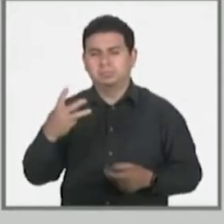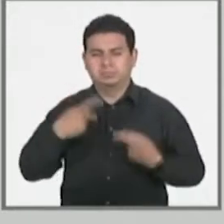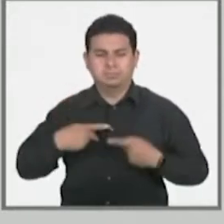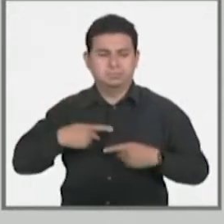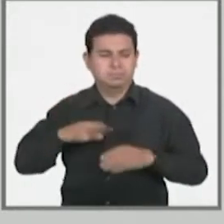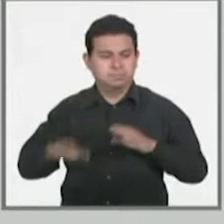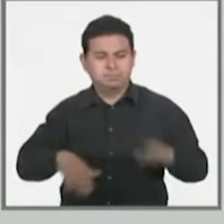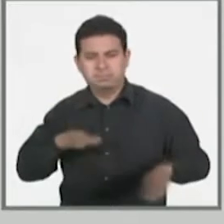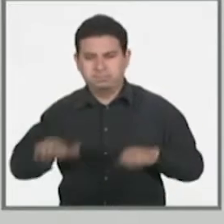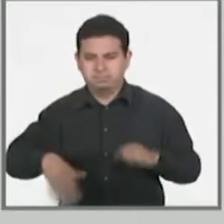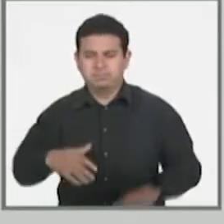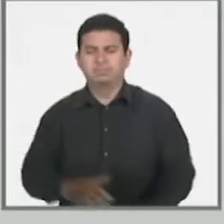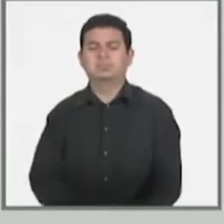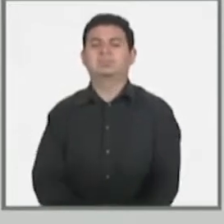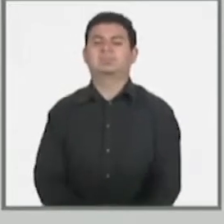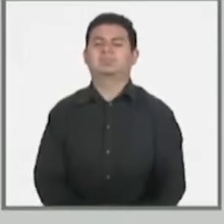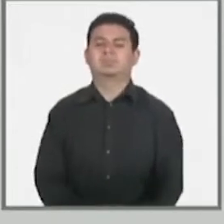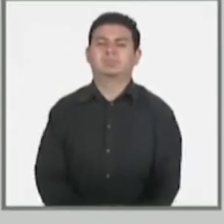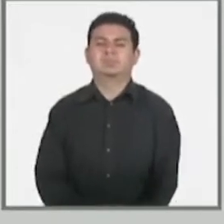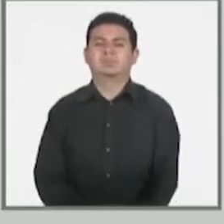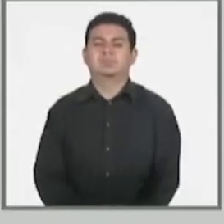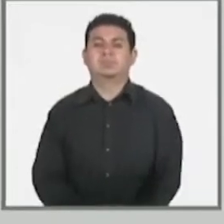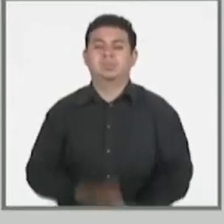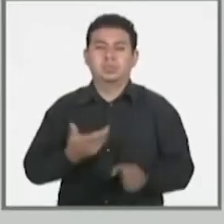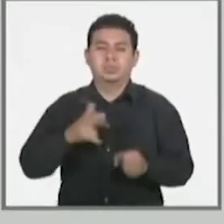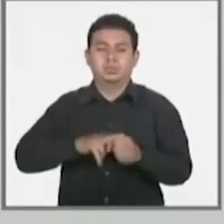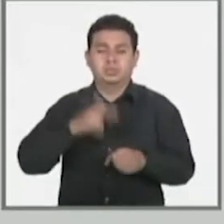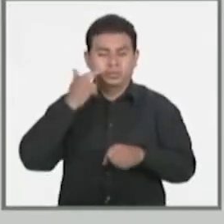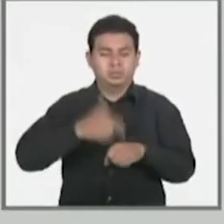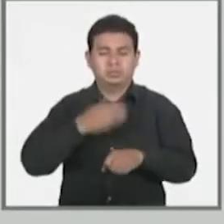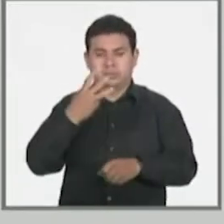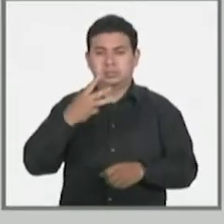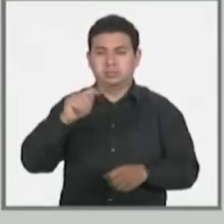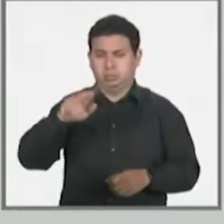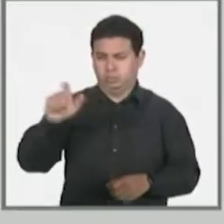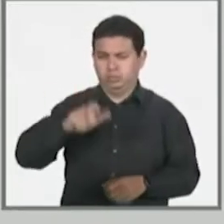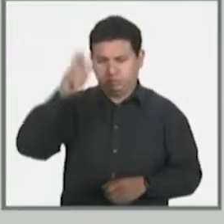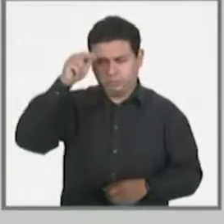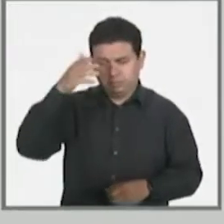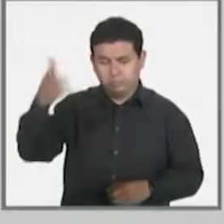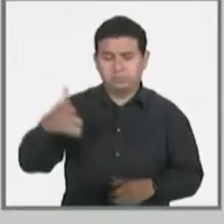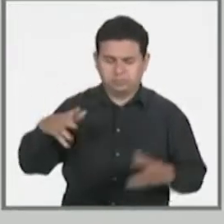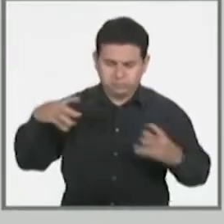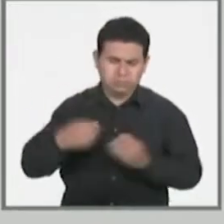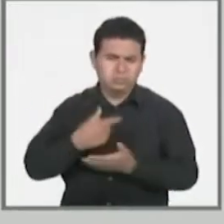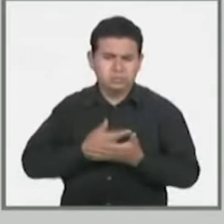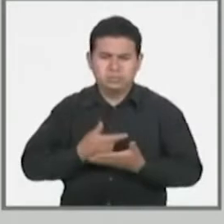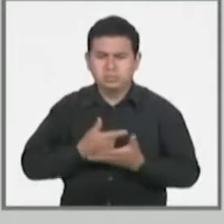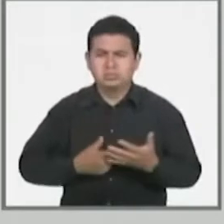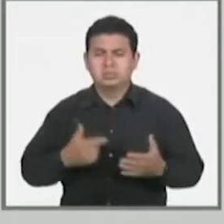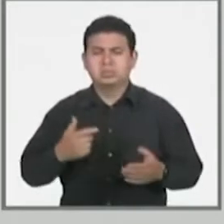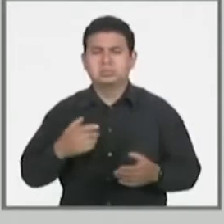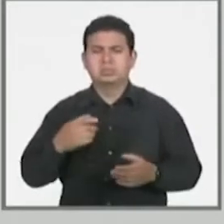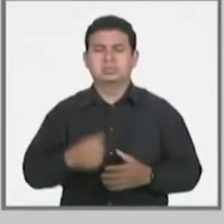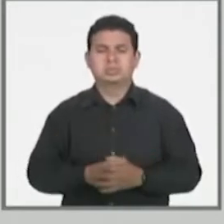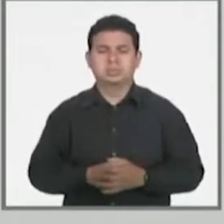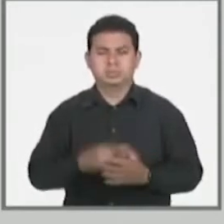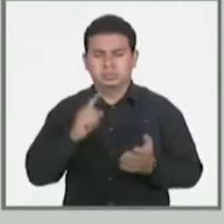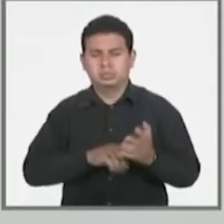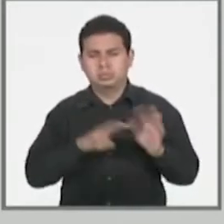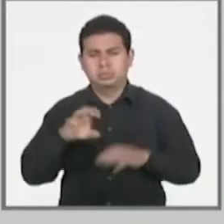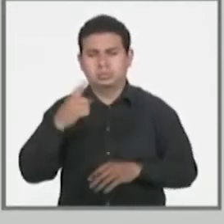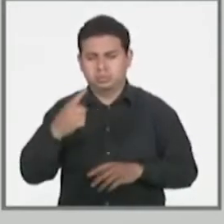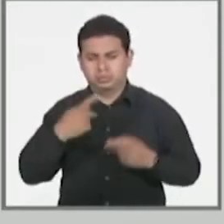defunciones en esta jurisdicción la judicial sanitaria número 3 de usted hasta el momento lleva mil 901 casos